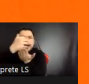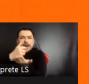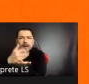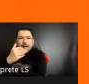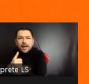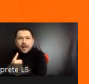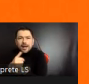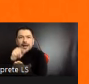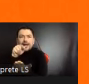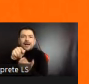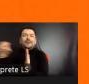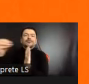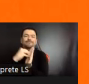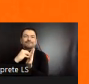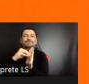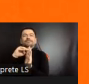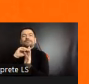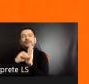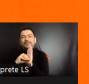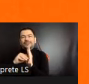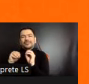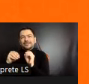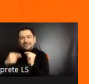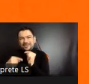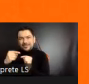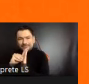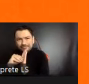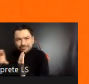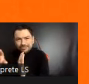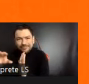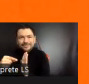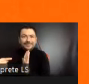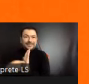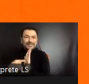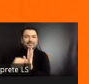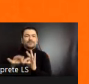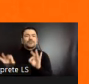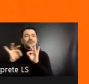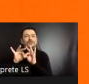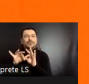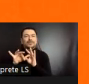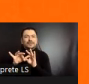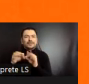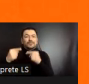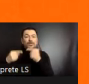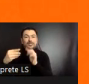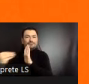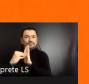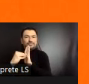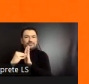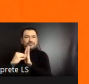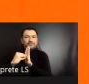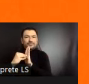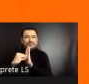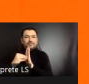en políticas de prevención y protección a la población. Como lo mencioné sobre la interoperabilidad del